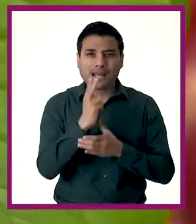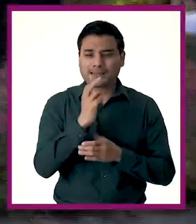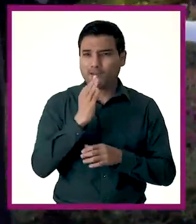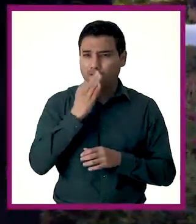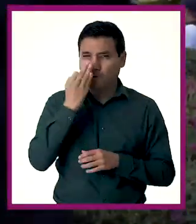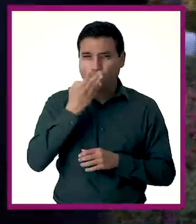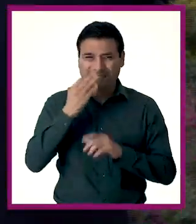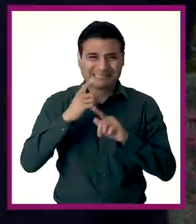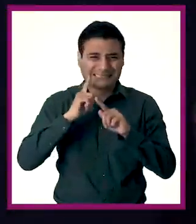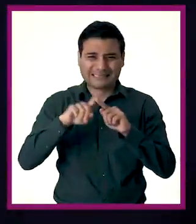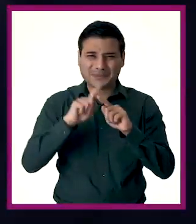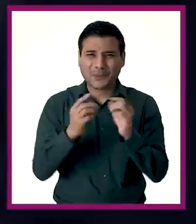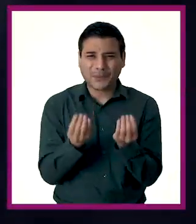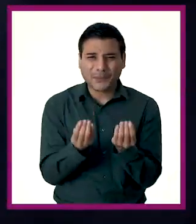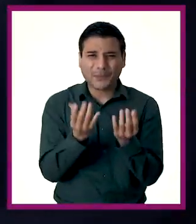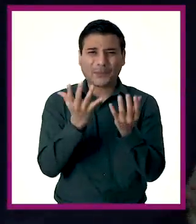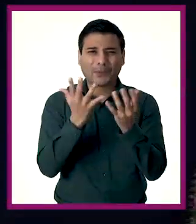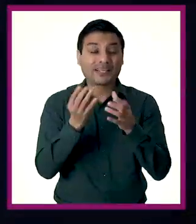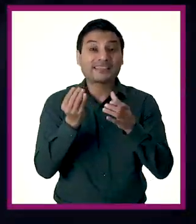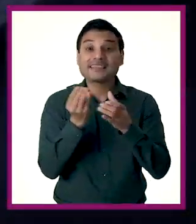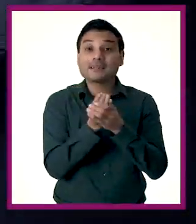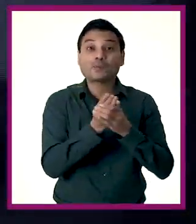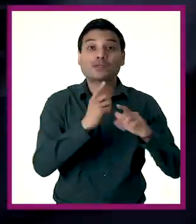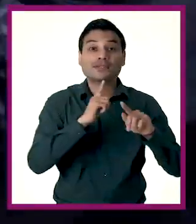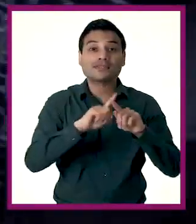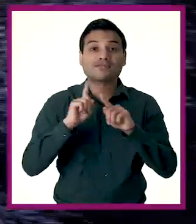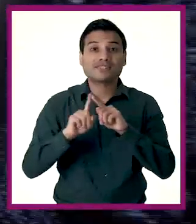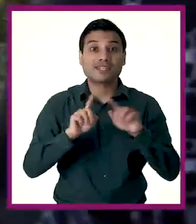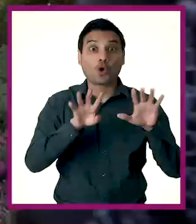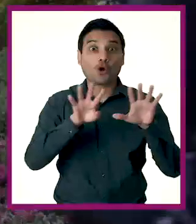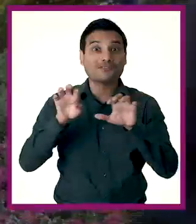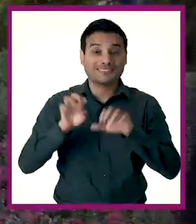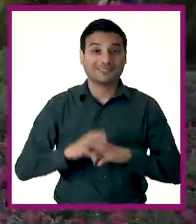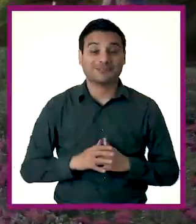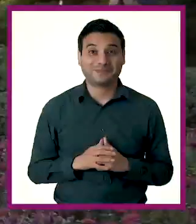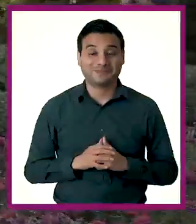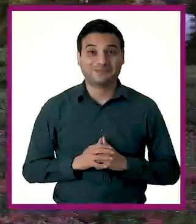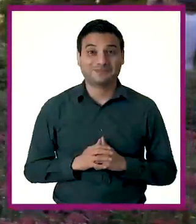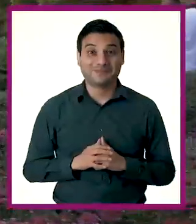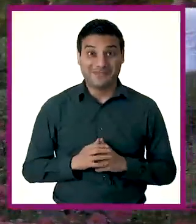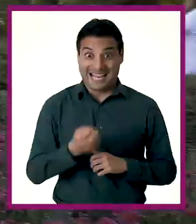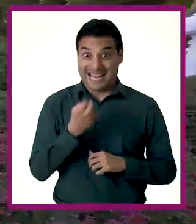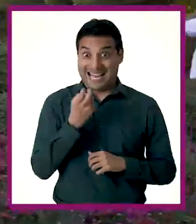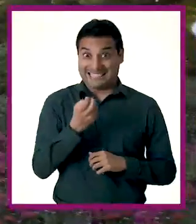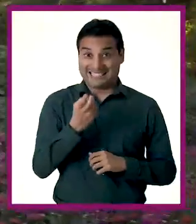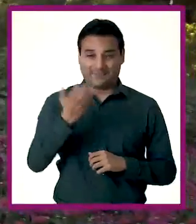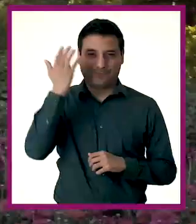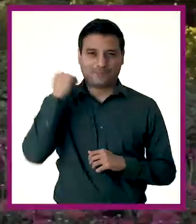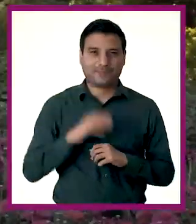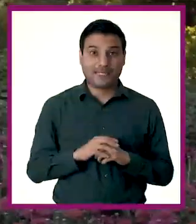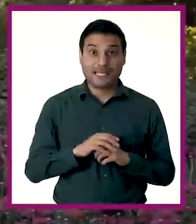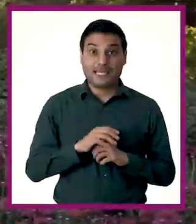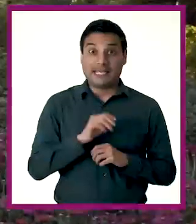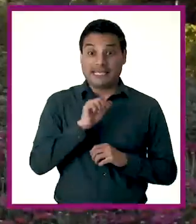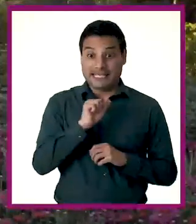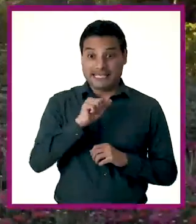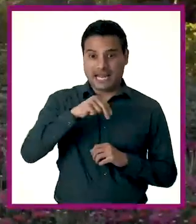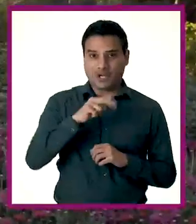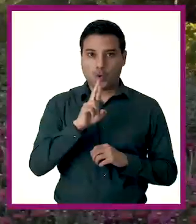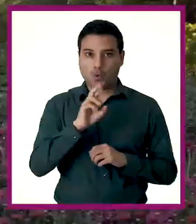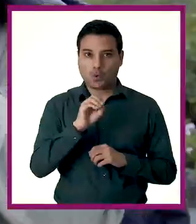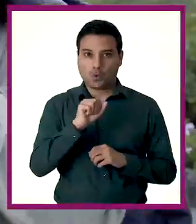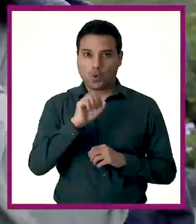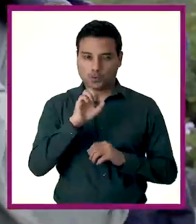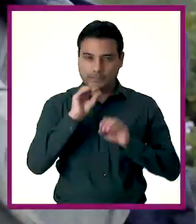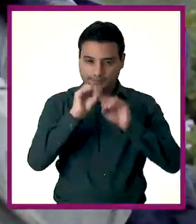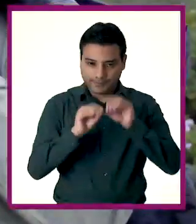florecerán ininterrumpidamente con unas 900 variedades. Gente Rose. Esta fue diseñada por Ian